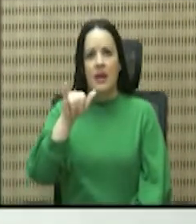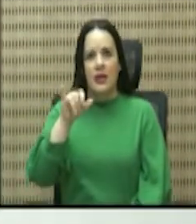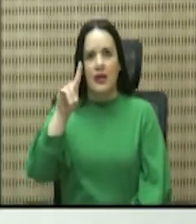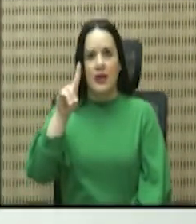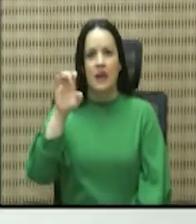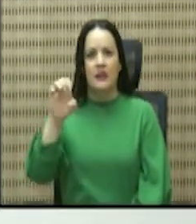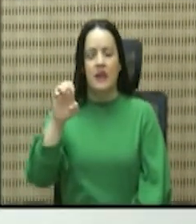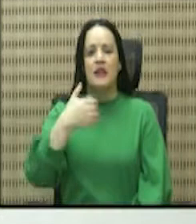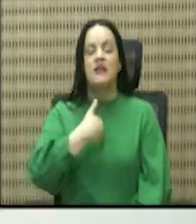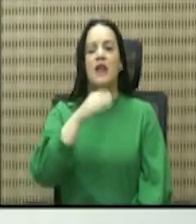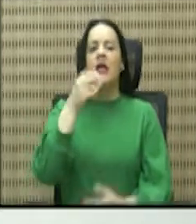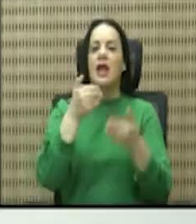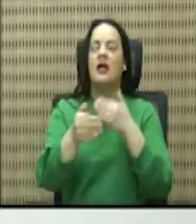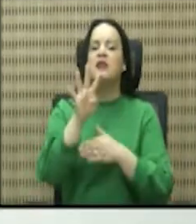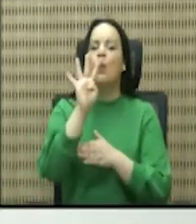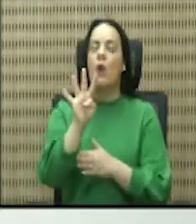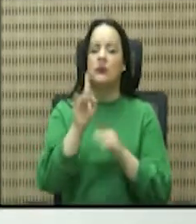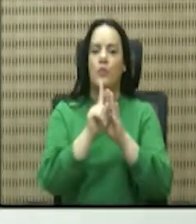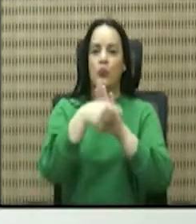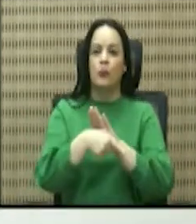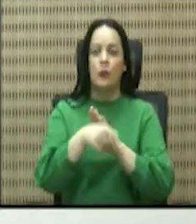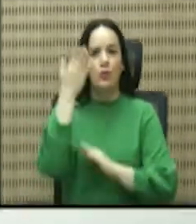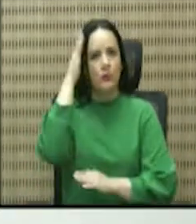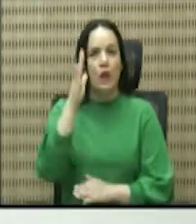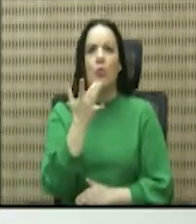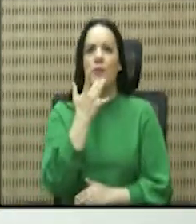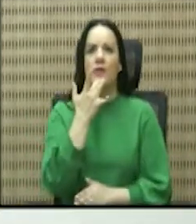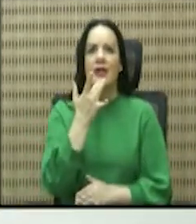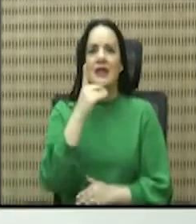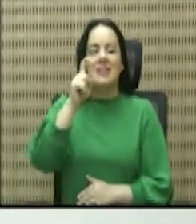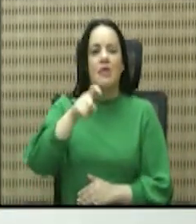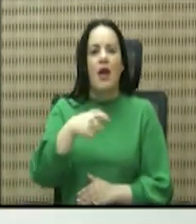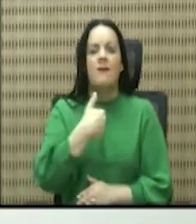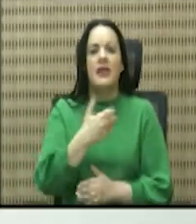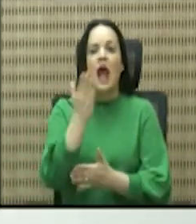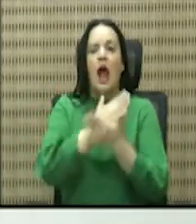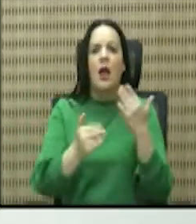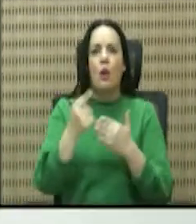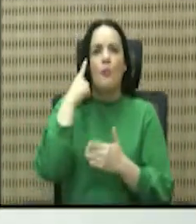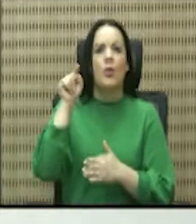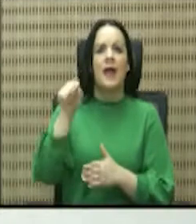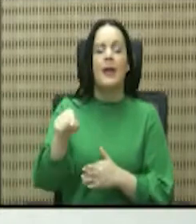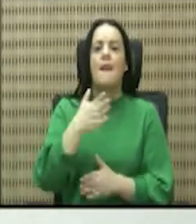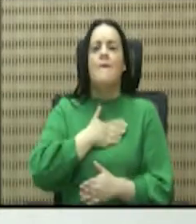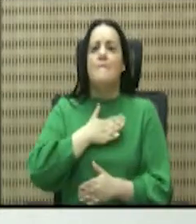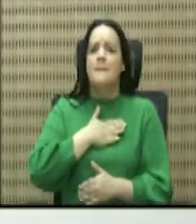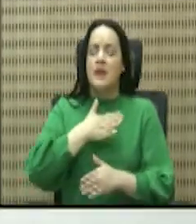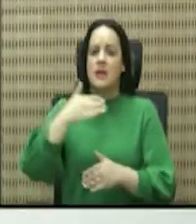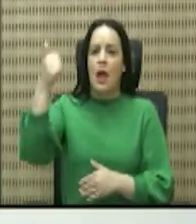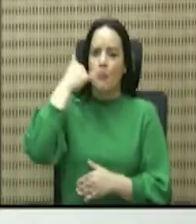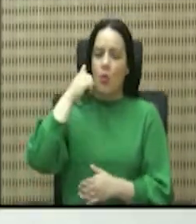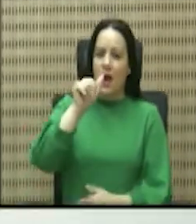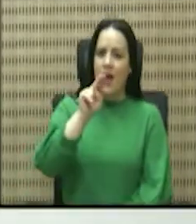no entiendo pero debe haber algo por ahí mire me llamo me llamo ana lucia y